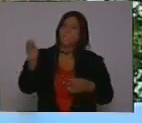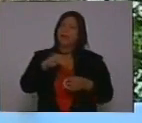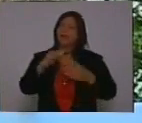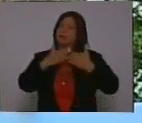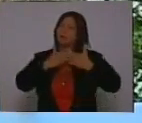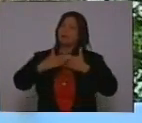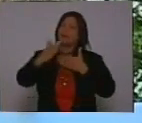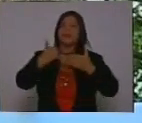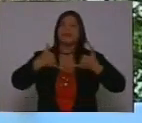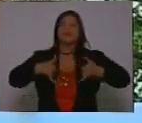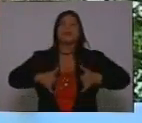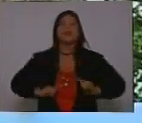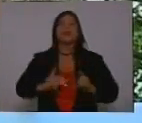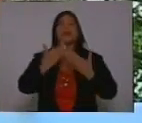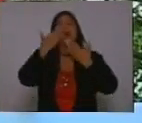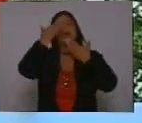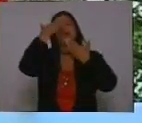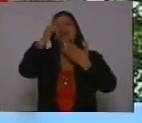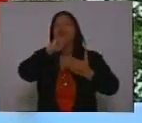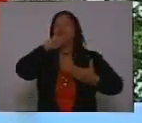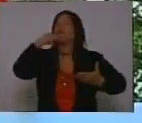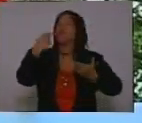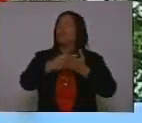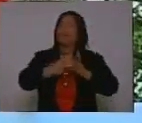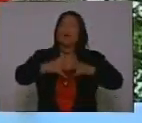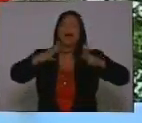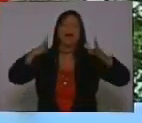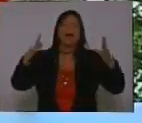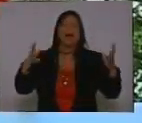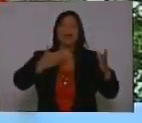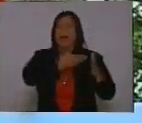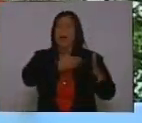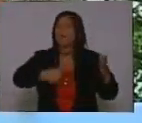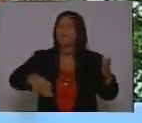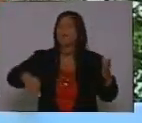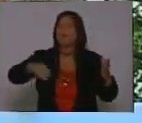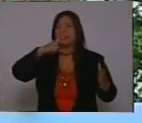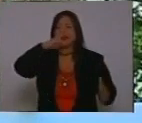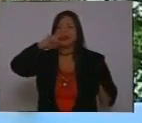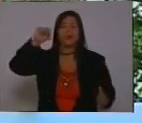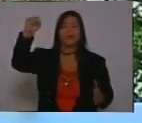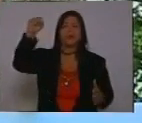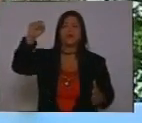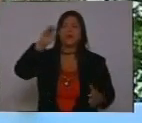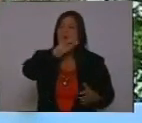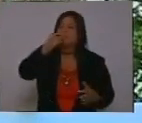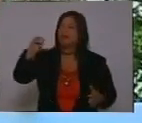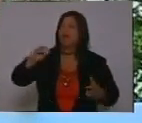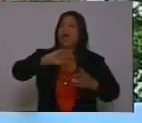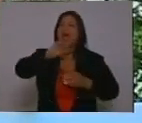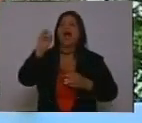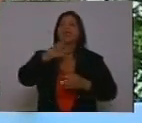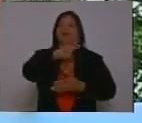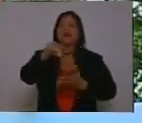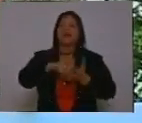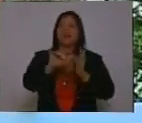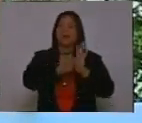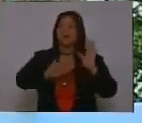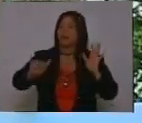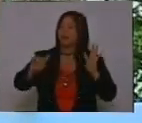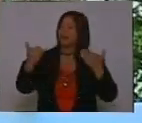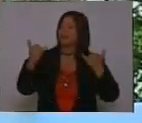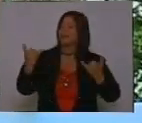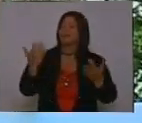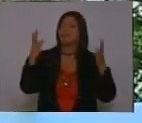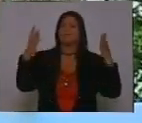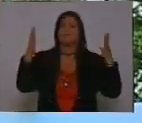a su hijo. Quiero agradecerle enormemente al presidente Nicolás Maduro por convocar esta Asamblea Nacional Constituyente. Y